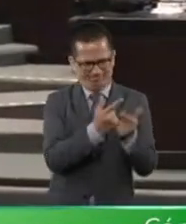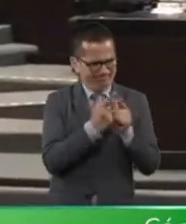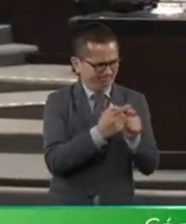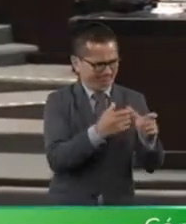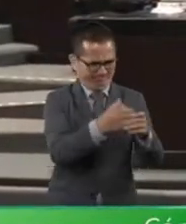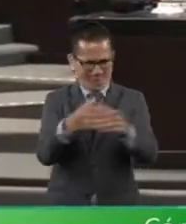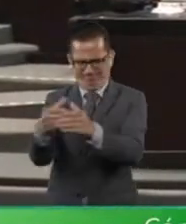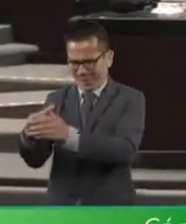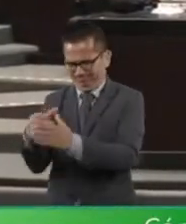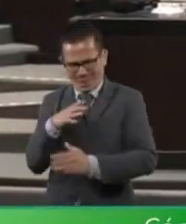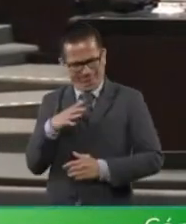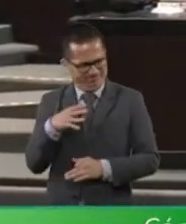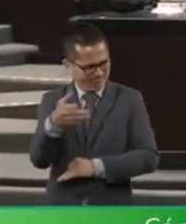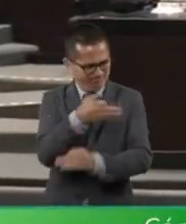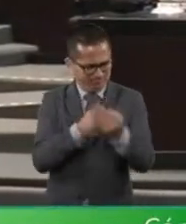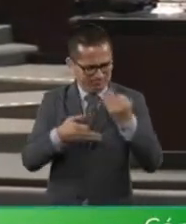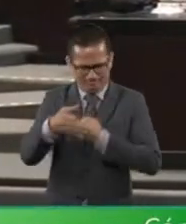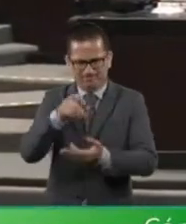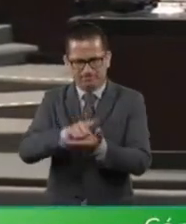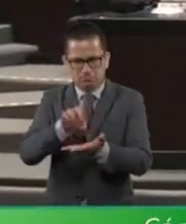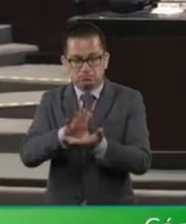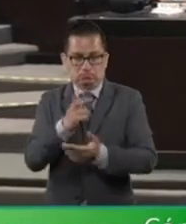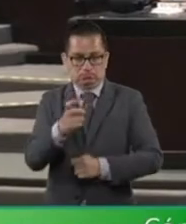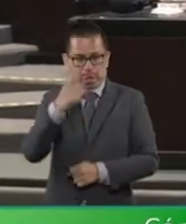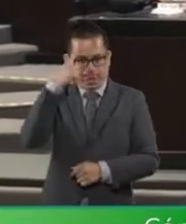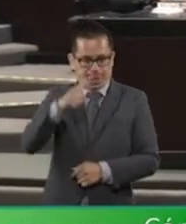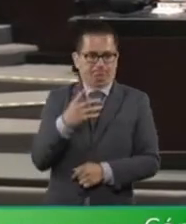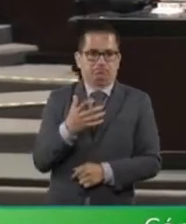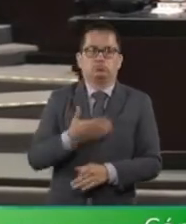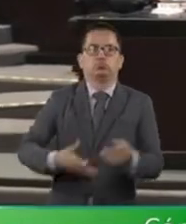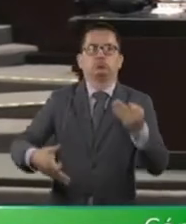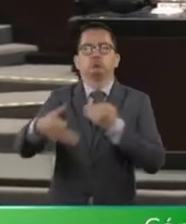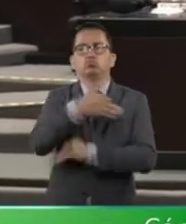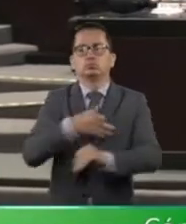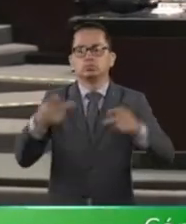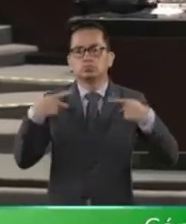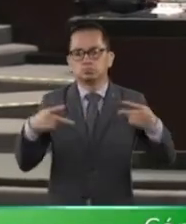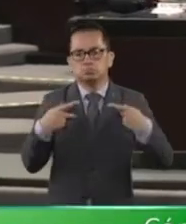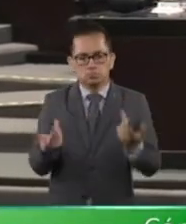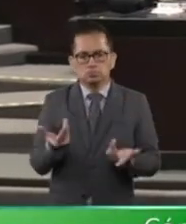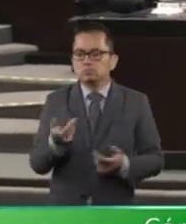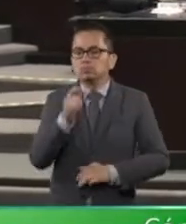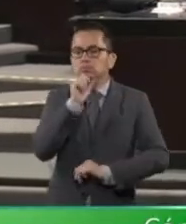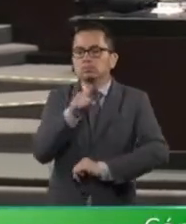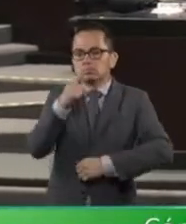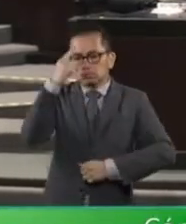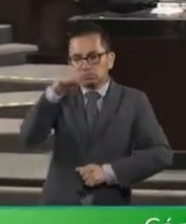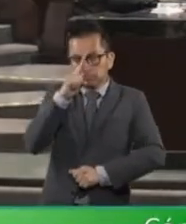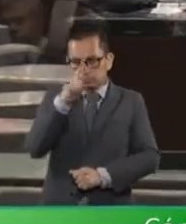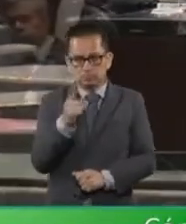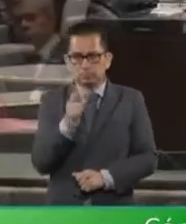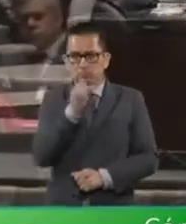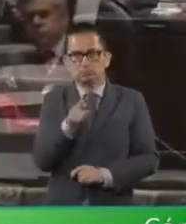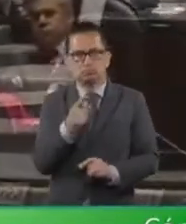los diferentes sectores de la población, sino que de igual manera afecta a los diferentes